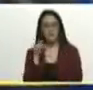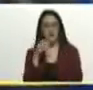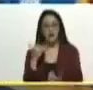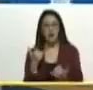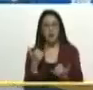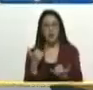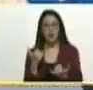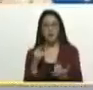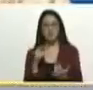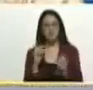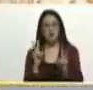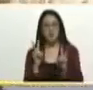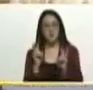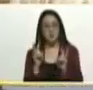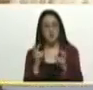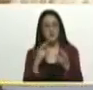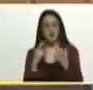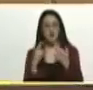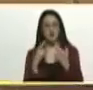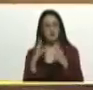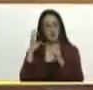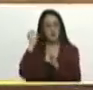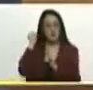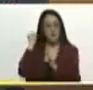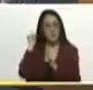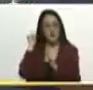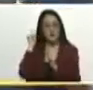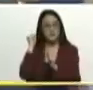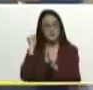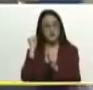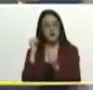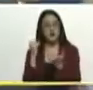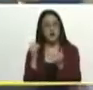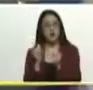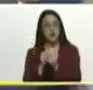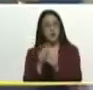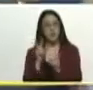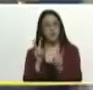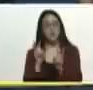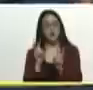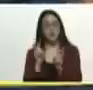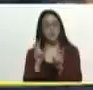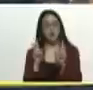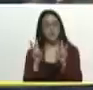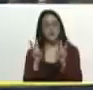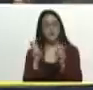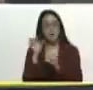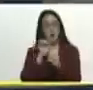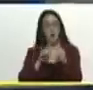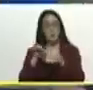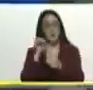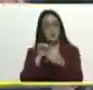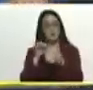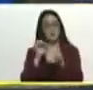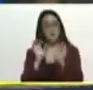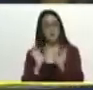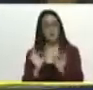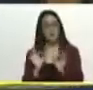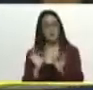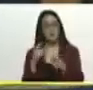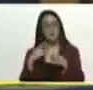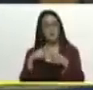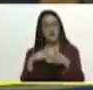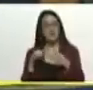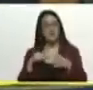oportunidad entra en unas nuevas relaciones diplomáticas y bilaterales con un nuevo mapa de cooperación direccionado en